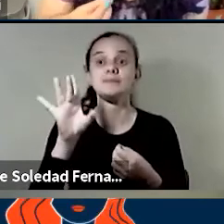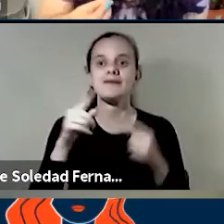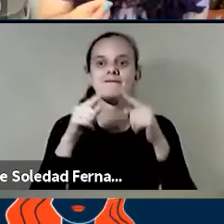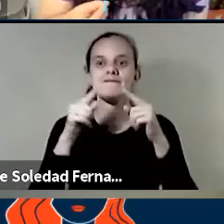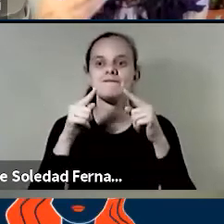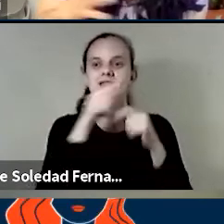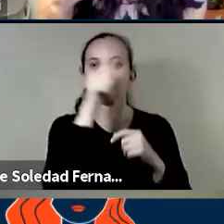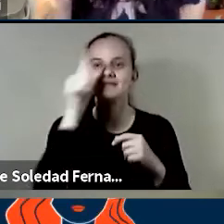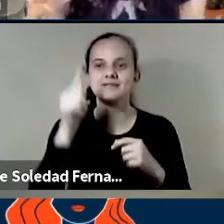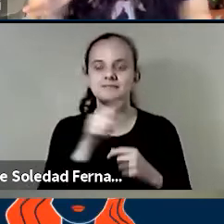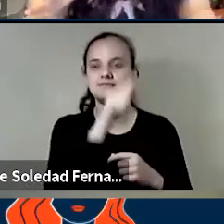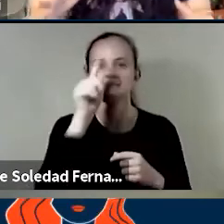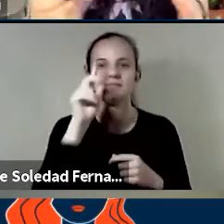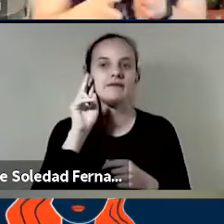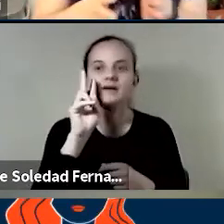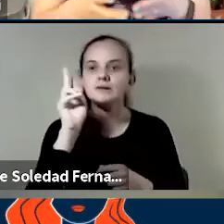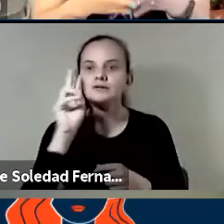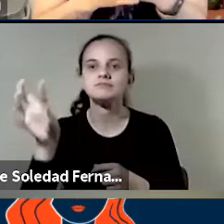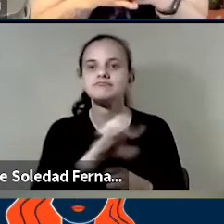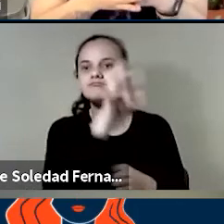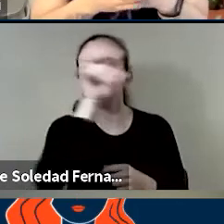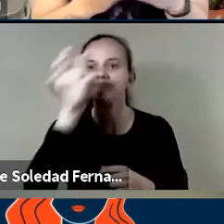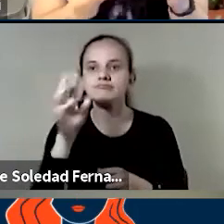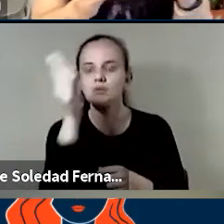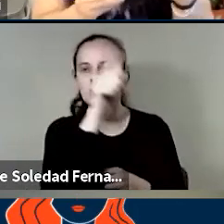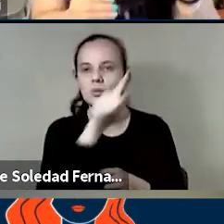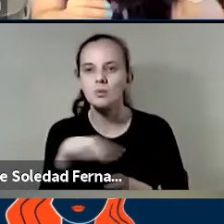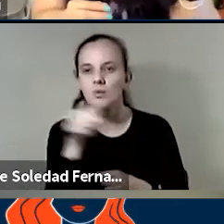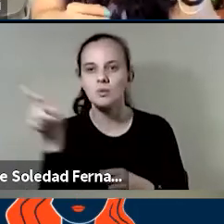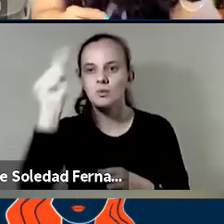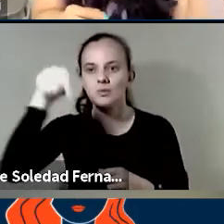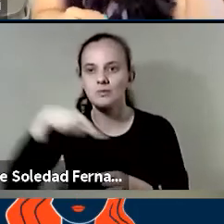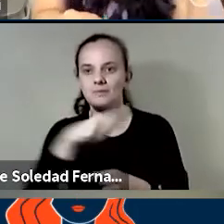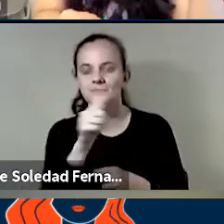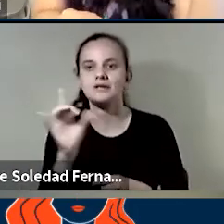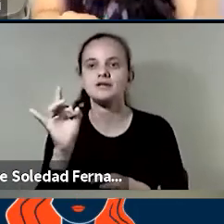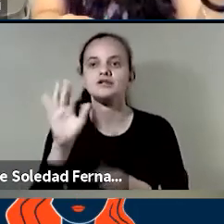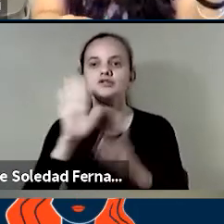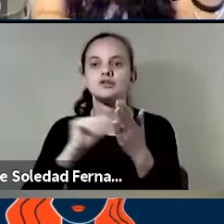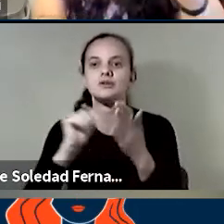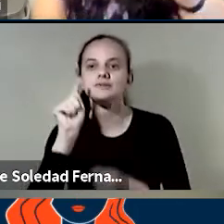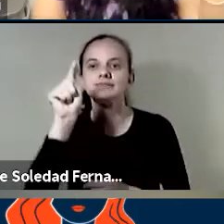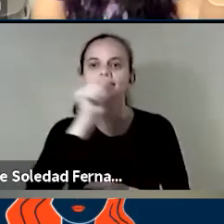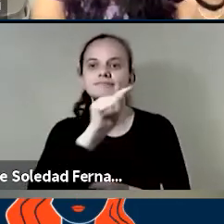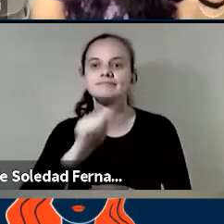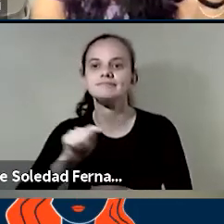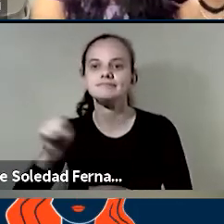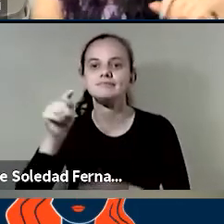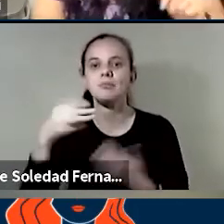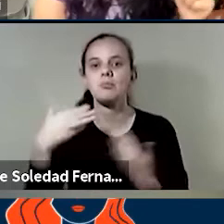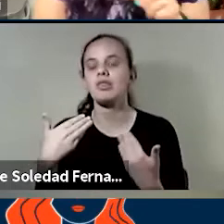que... ¿qué pasa con el mouse en realidad? Es algo que es eminentemente visual, o sea, es una flecha que está visualmente en